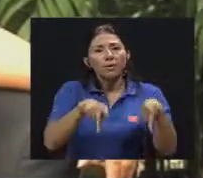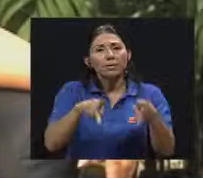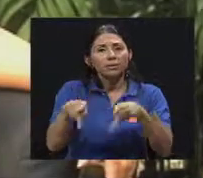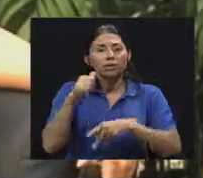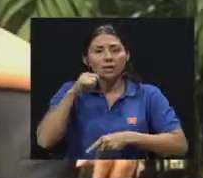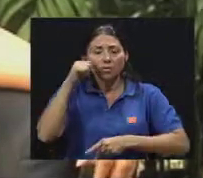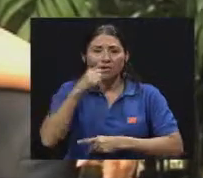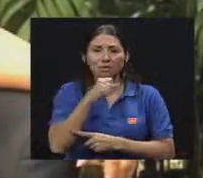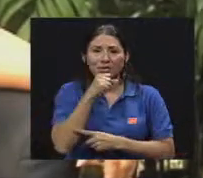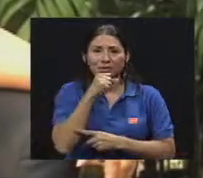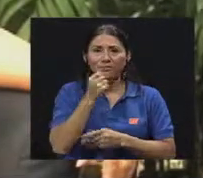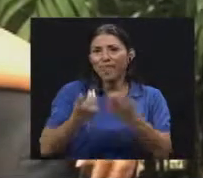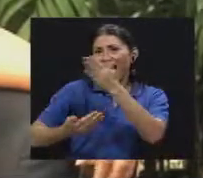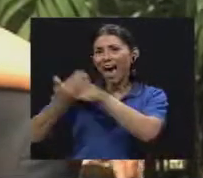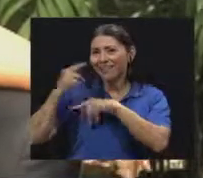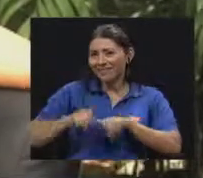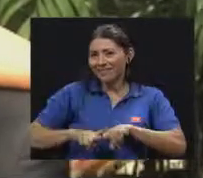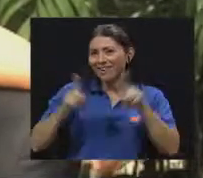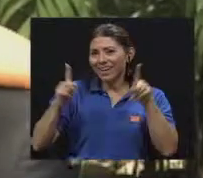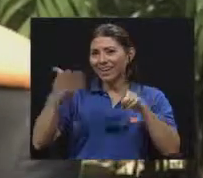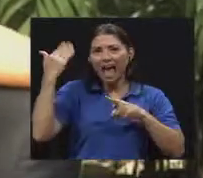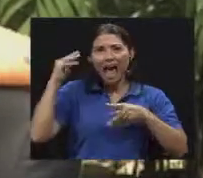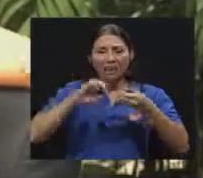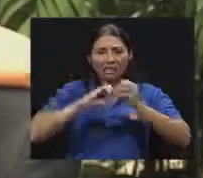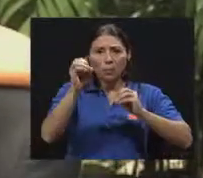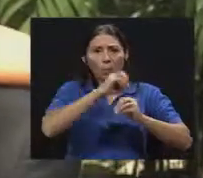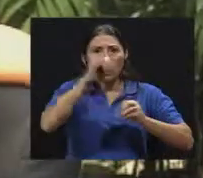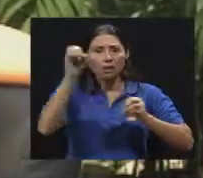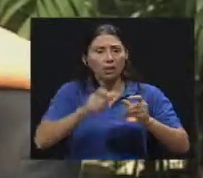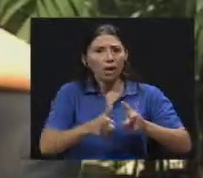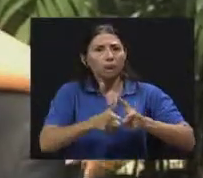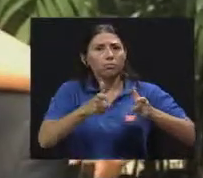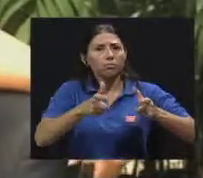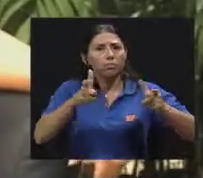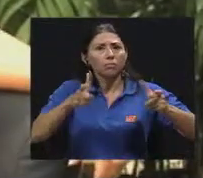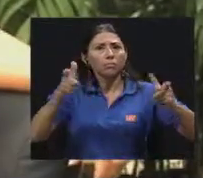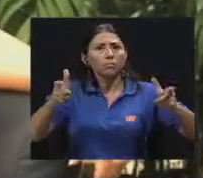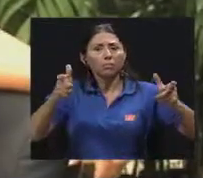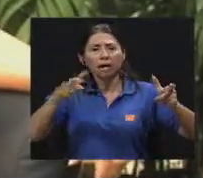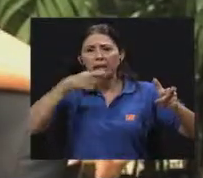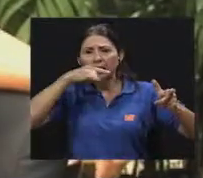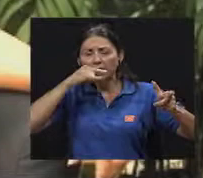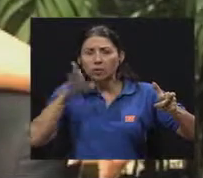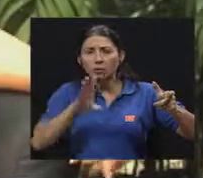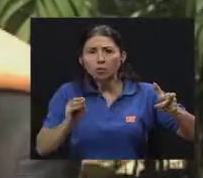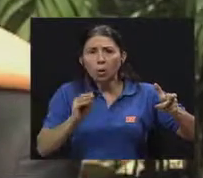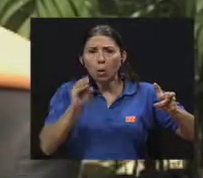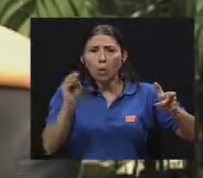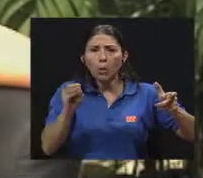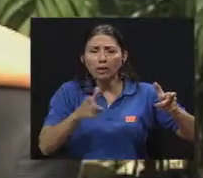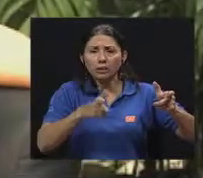¿verdad? La pirámide poblacional, que anteriormente era más amplia en los primeros años de vida,